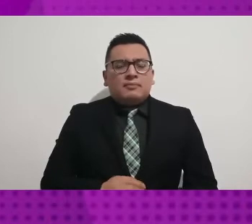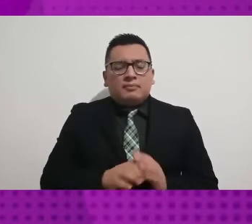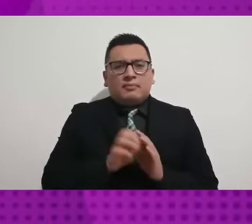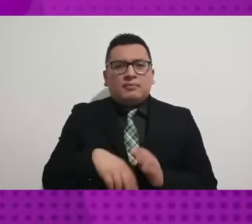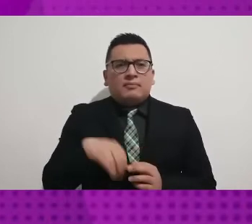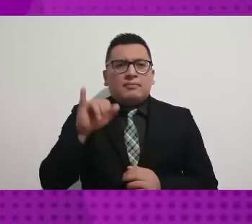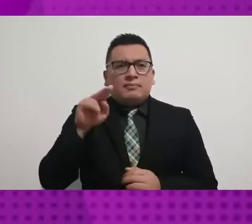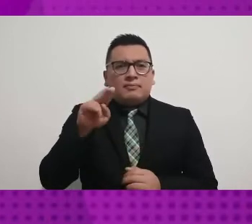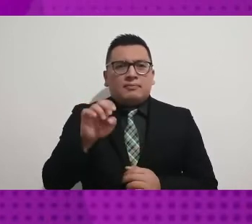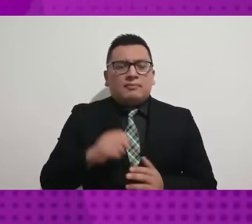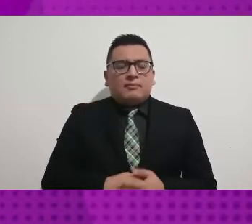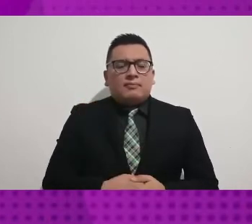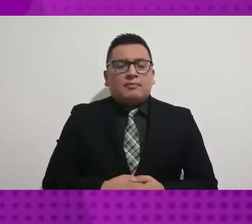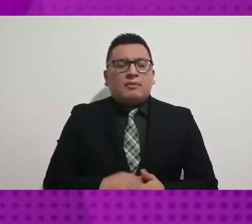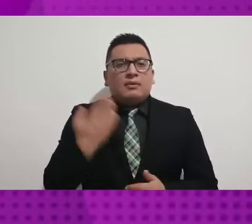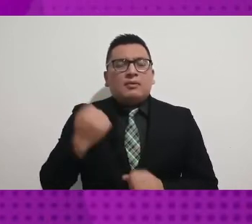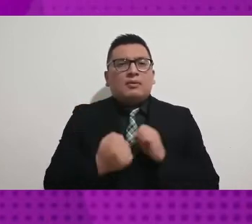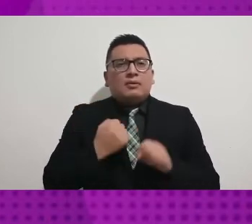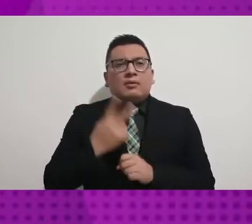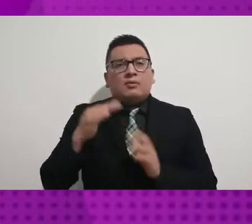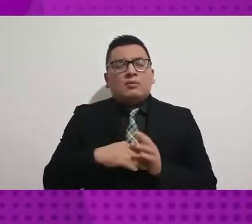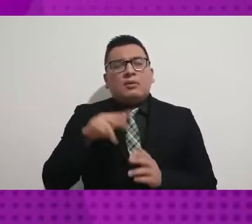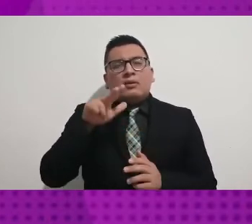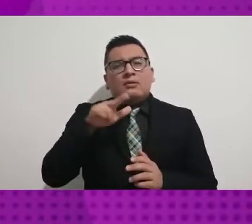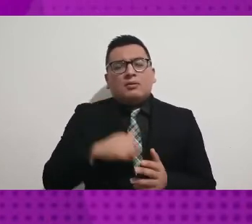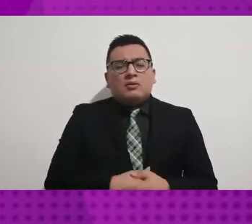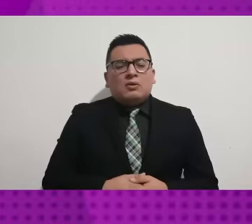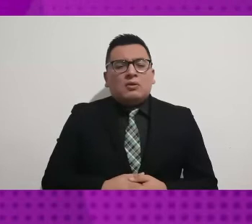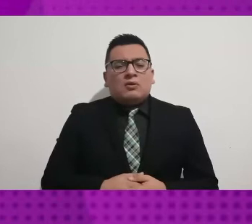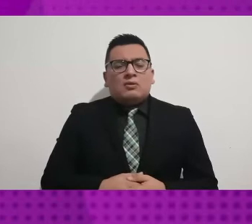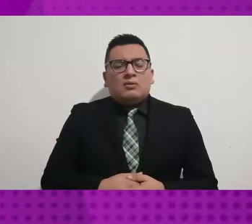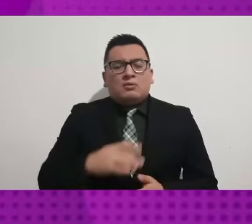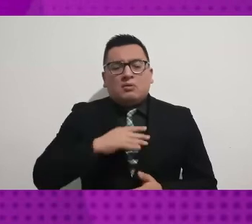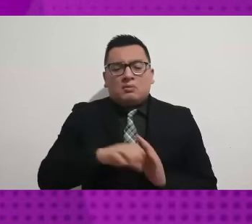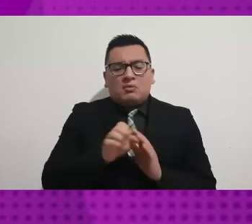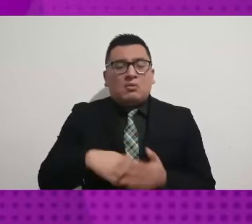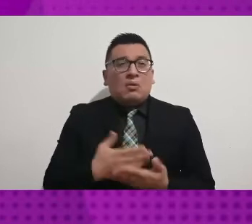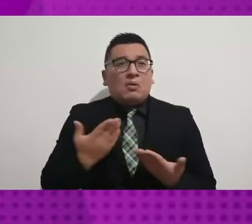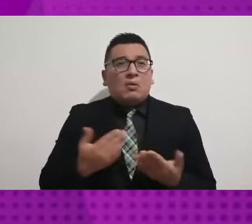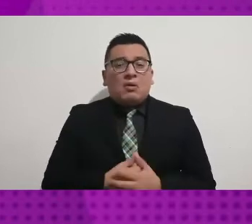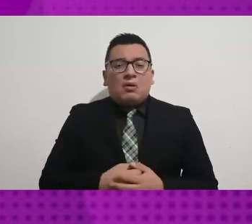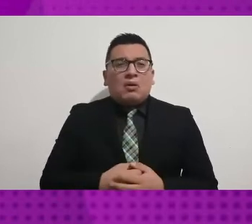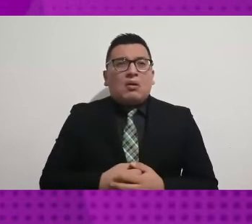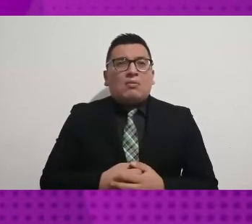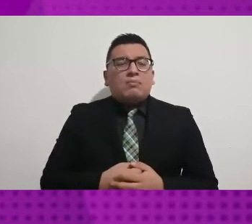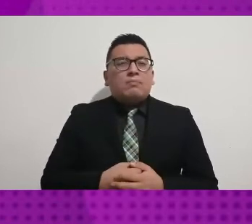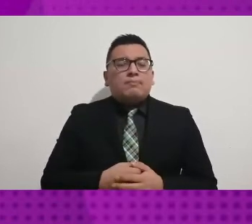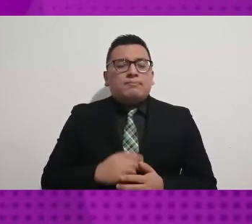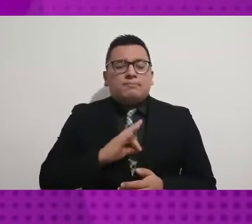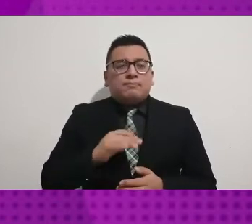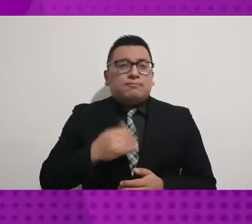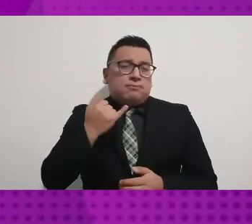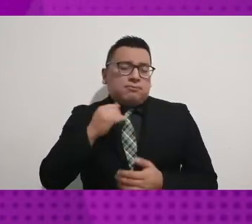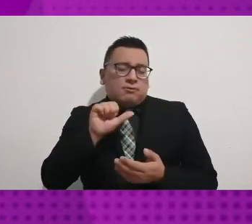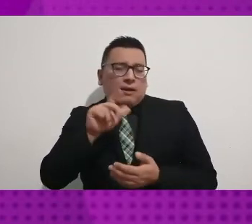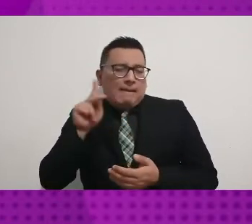que han facilitado. El INE, por ejemplo, en la elección de 2018, estableció que mediante una app, ¿no? Podría